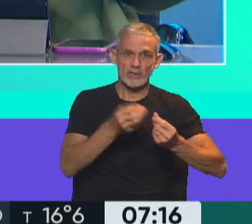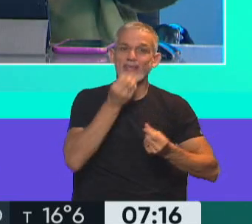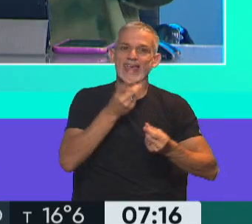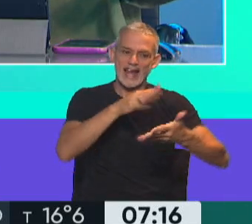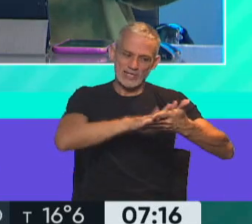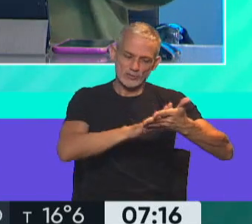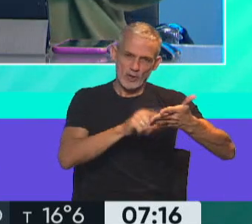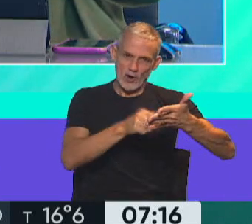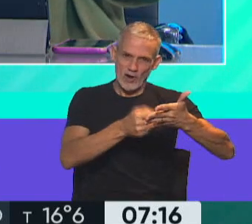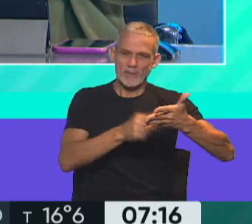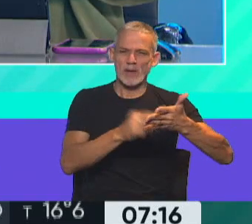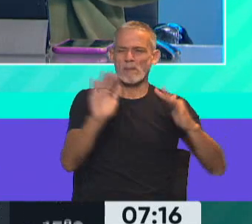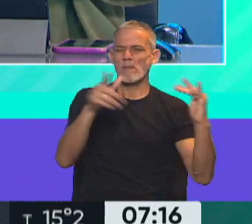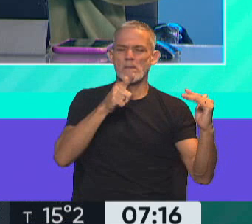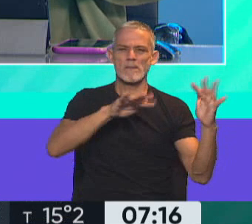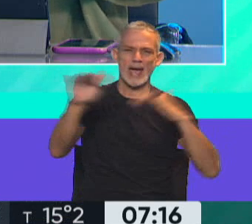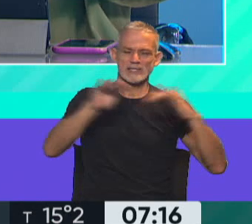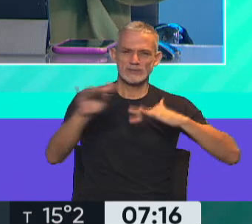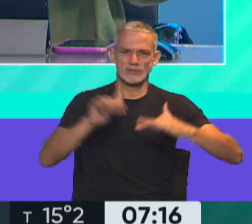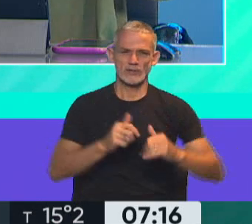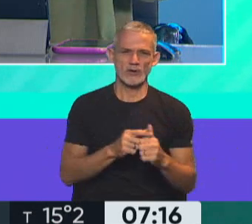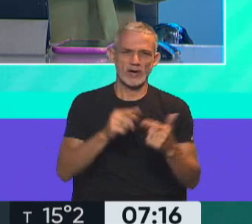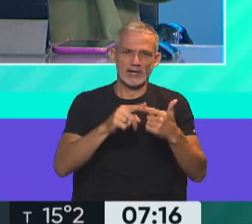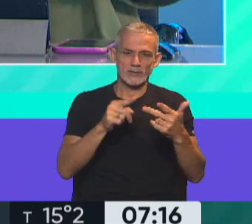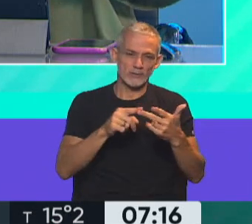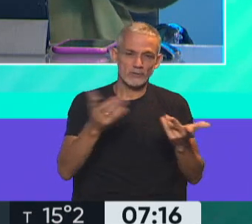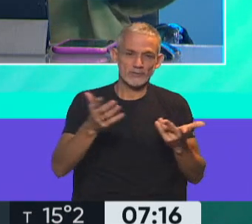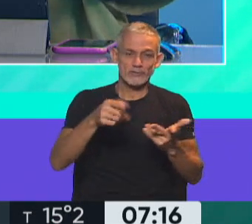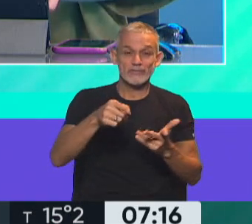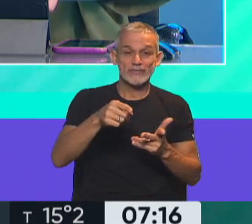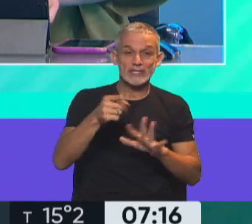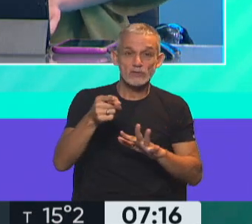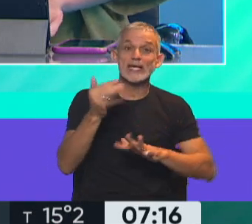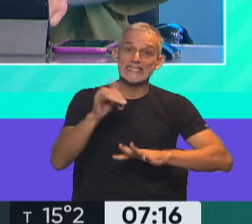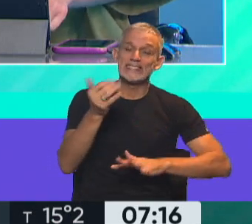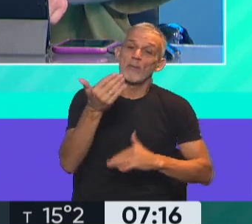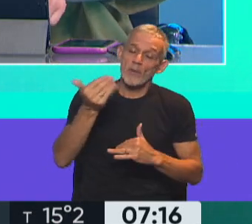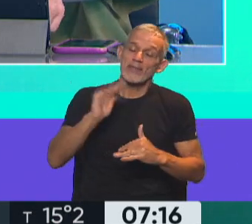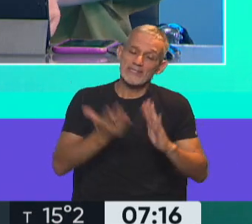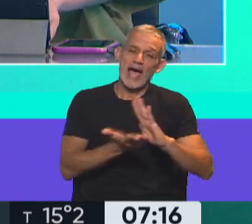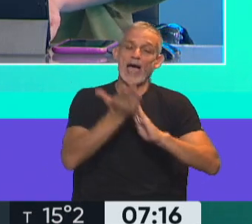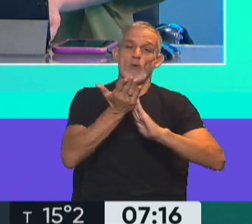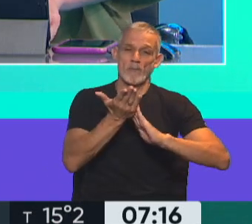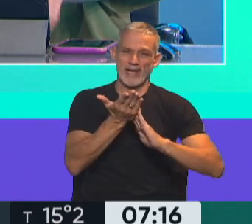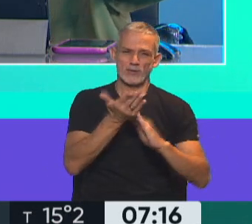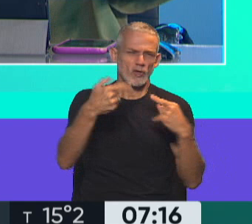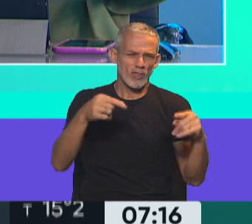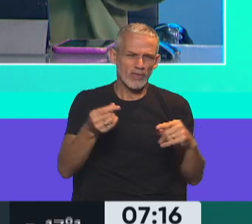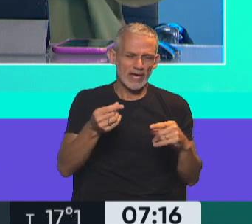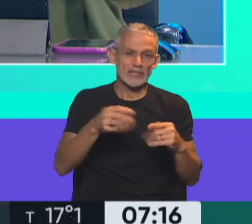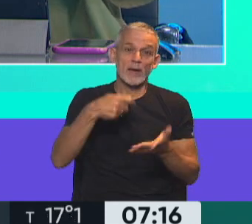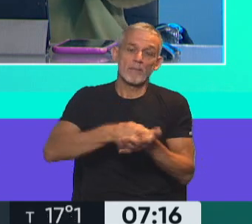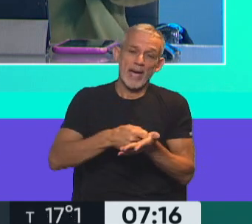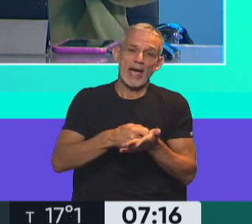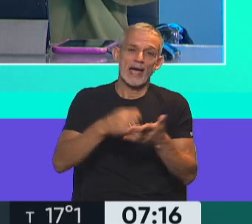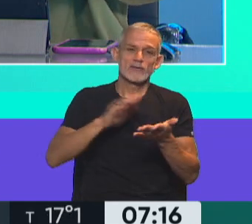tus bienes sean similares a los precios de mercado. Entonces, en la práctica, eso sí puede implicar un aumento en lo que pagues de